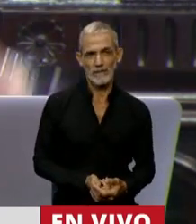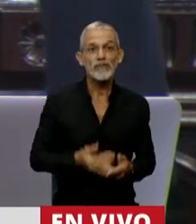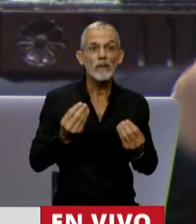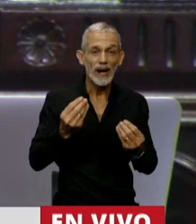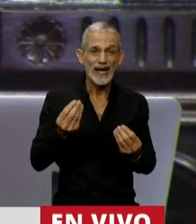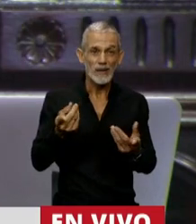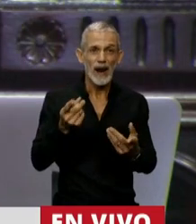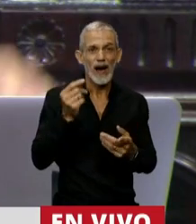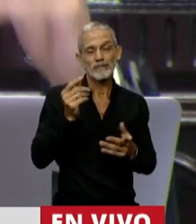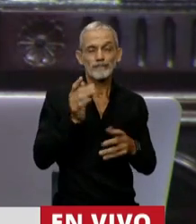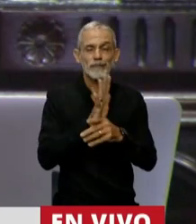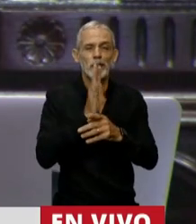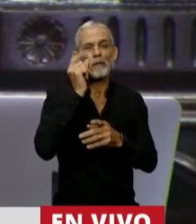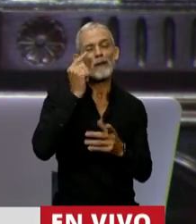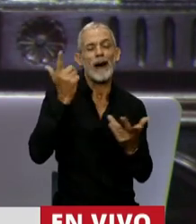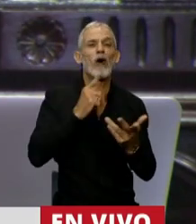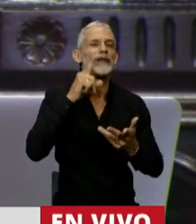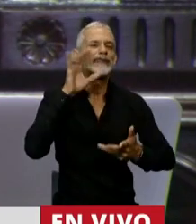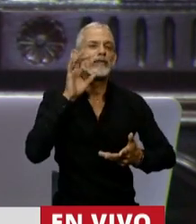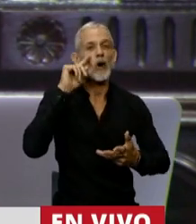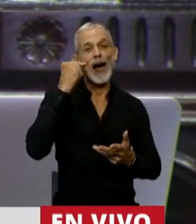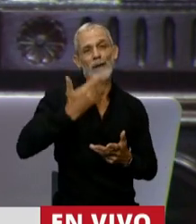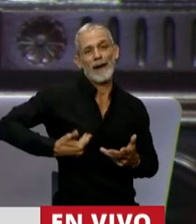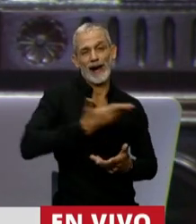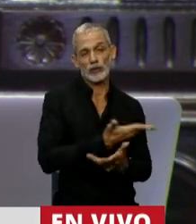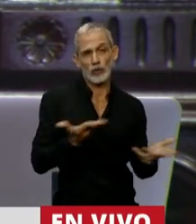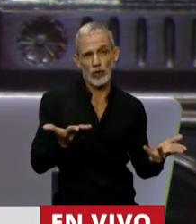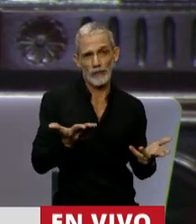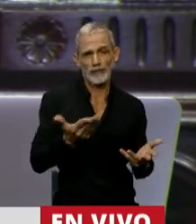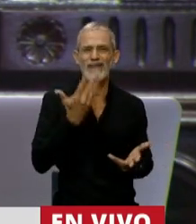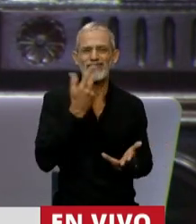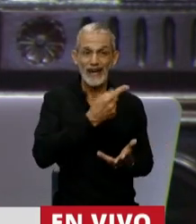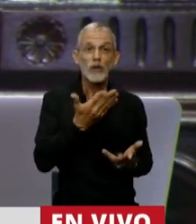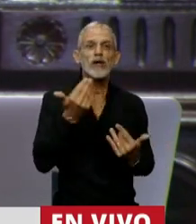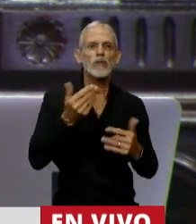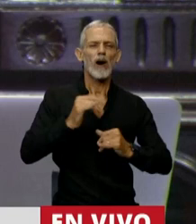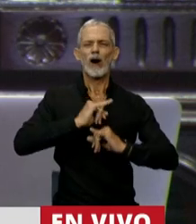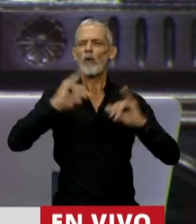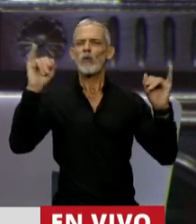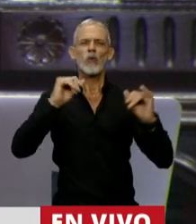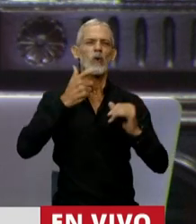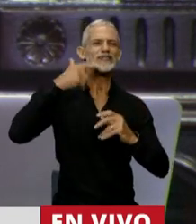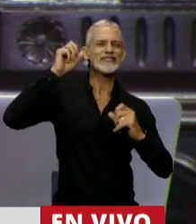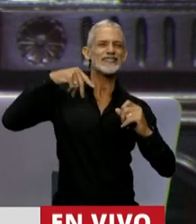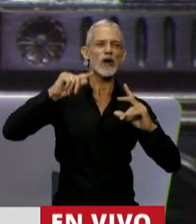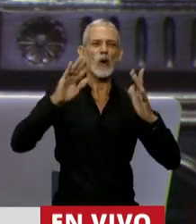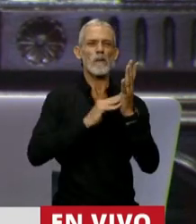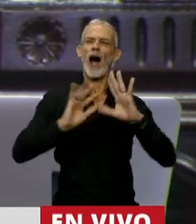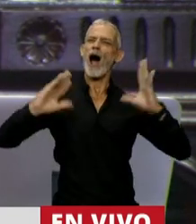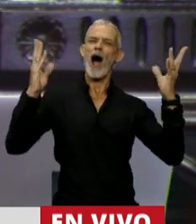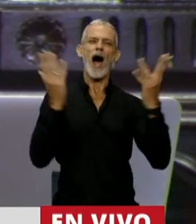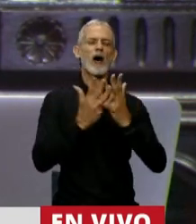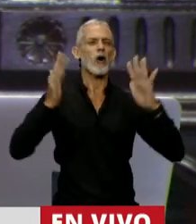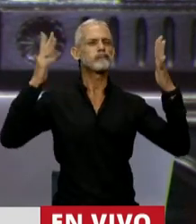Para que papá Alberto, o tío Alberto, como le gusta decir, y con esto cierro, pueda hacer un anuncio en el Salón Blanco, bajo